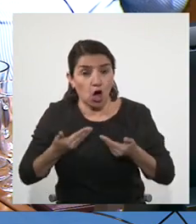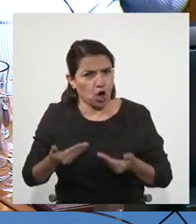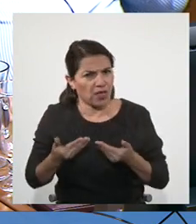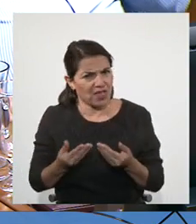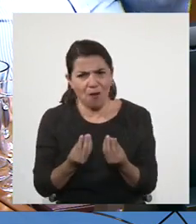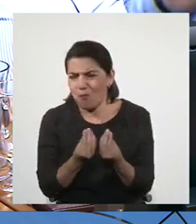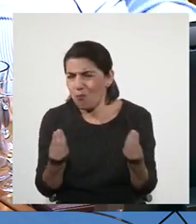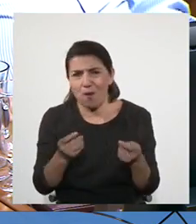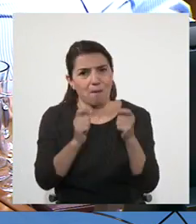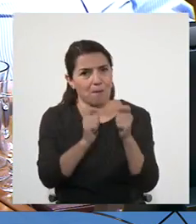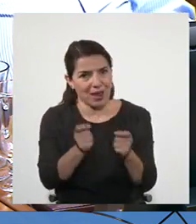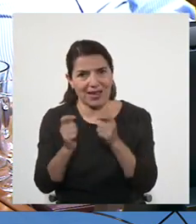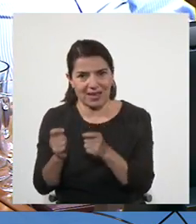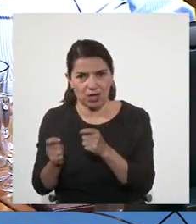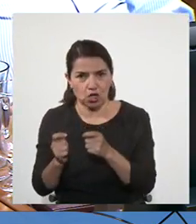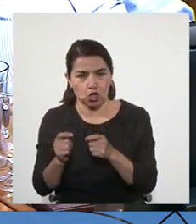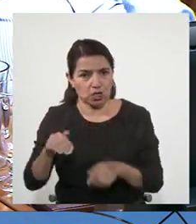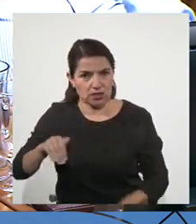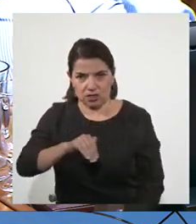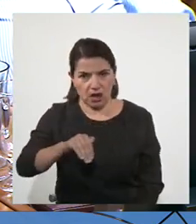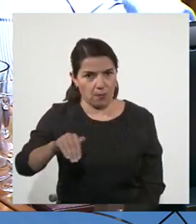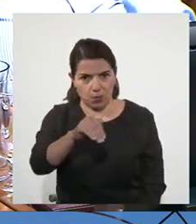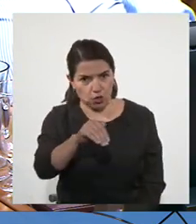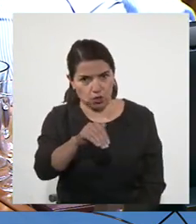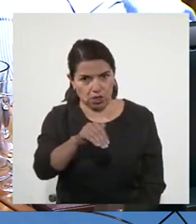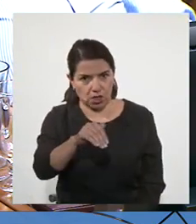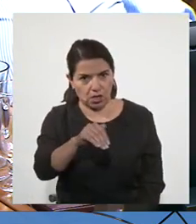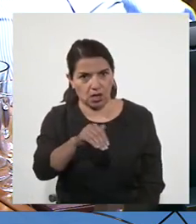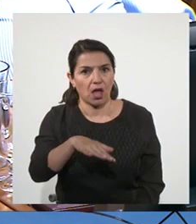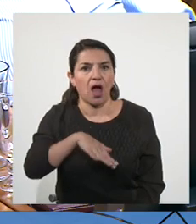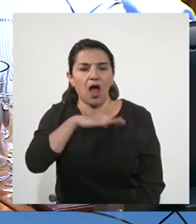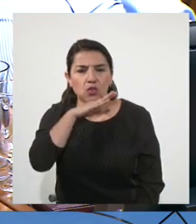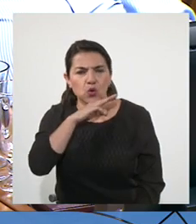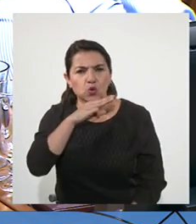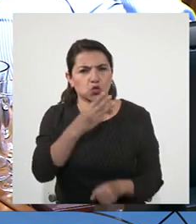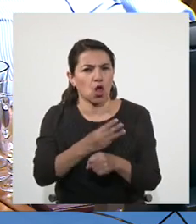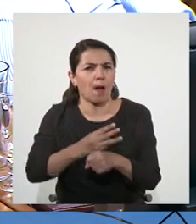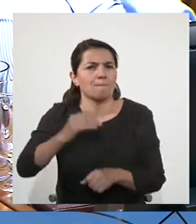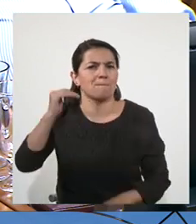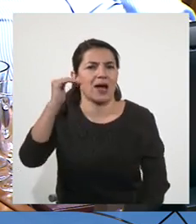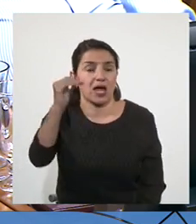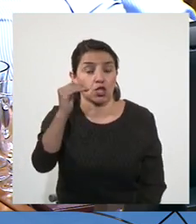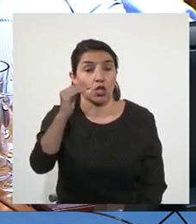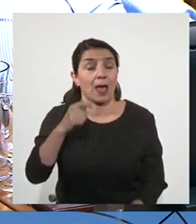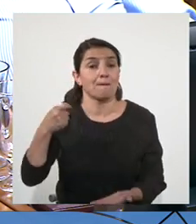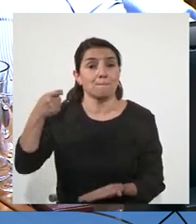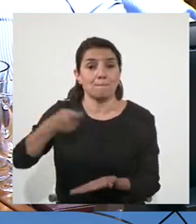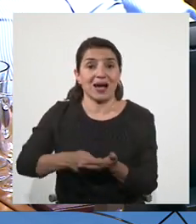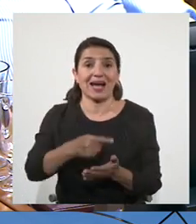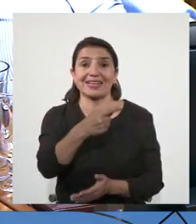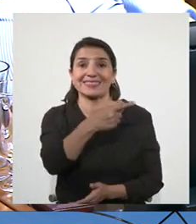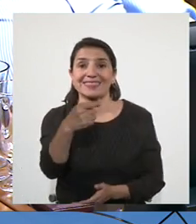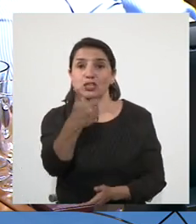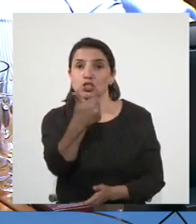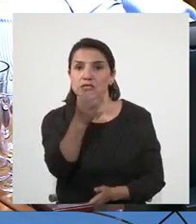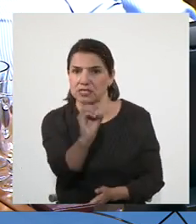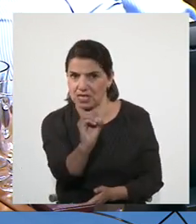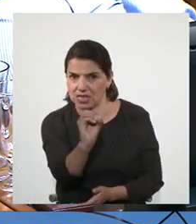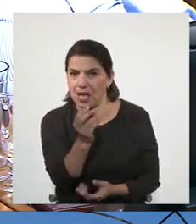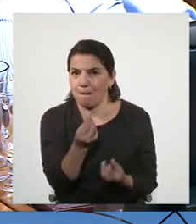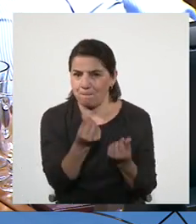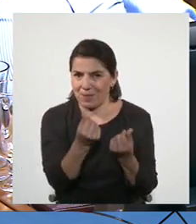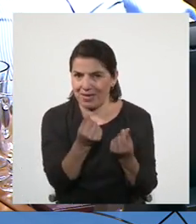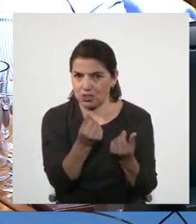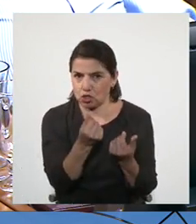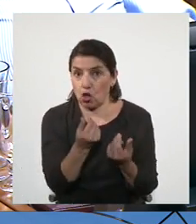transporte, fundamentalmente para nuestros adultos mayores. Nosotros logramos que el adulto mayor pague 160 pesos. De los 320 que